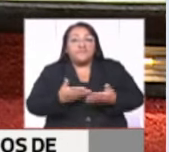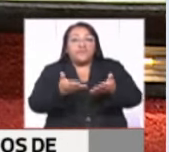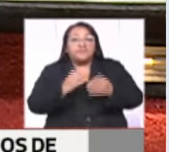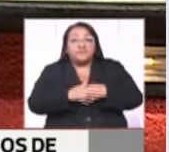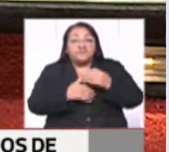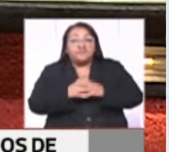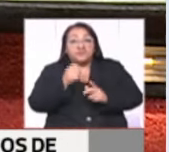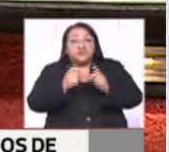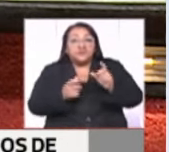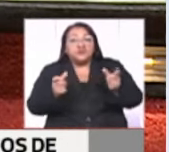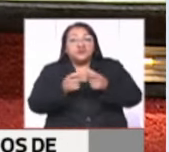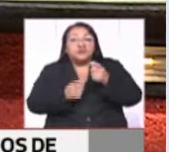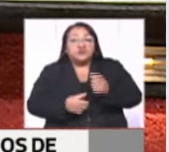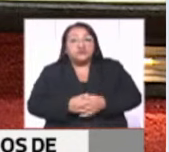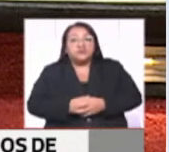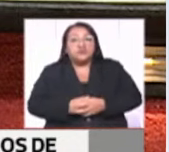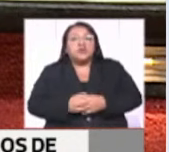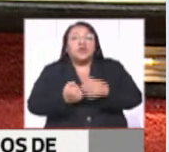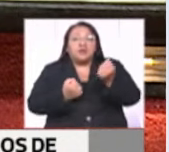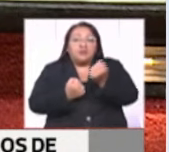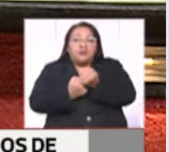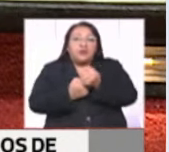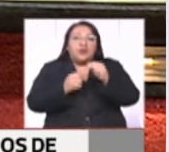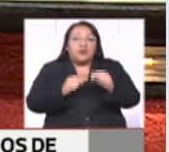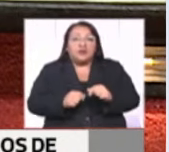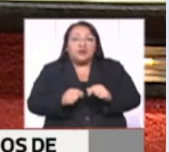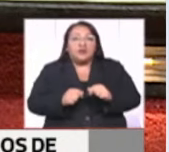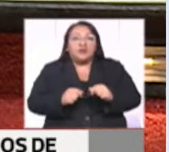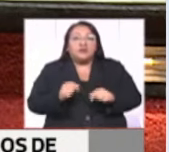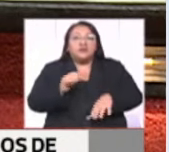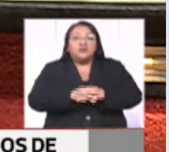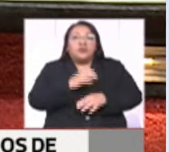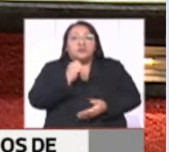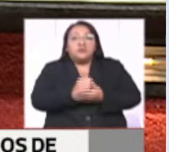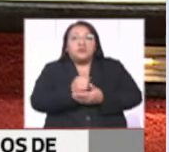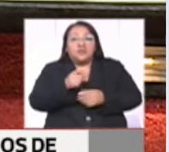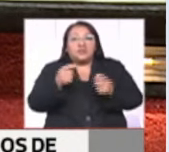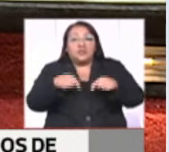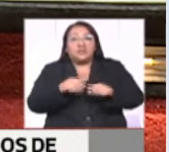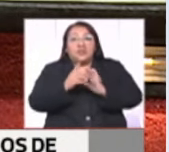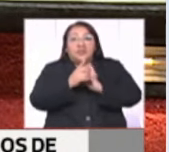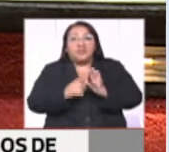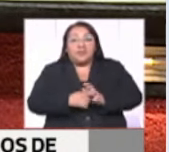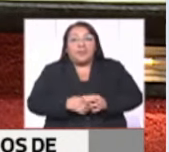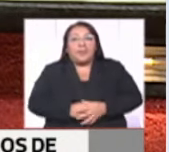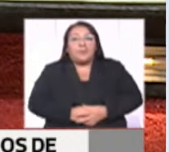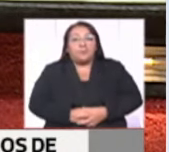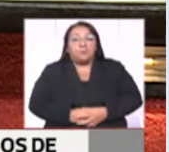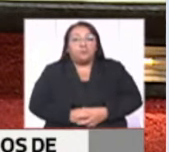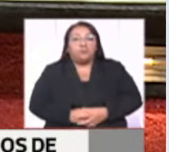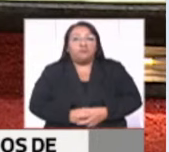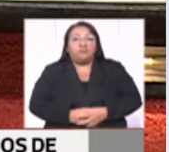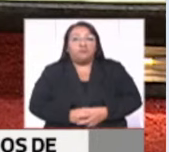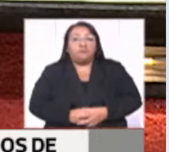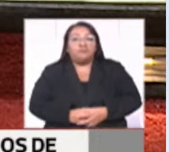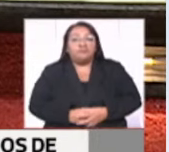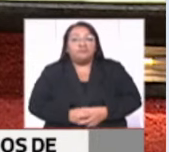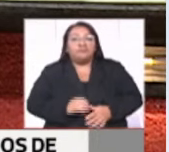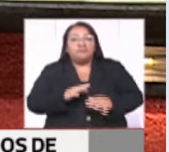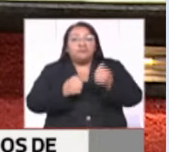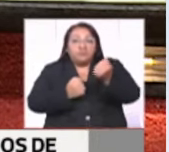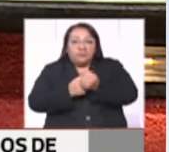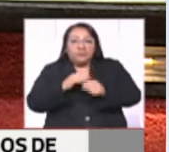mis colegas congresistas apoyar la aprobación del presente dictamen a favor de todos nuestros